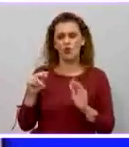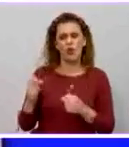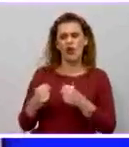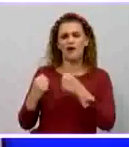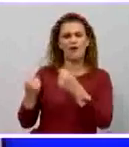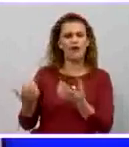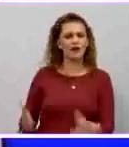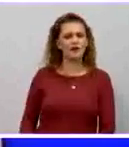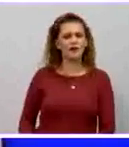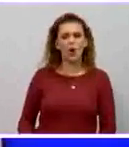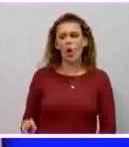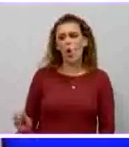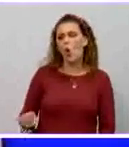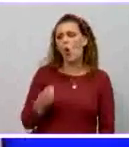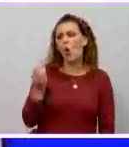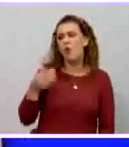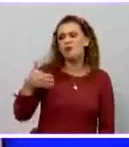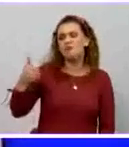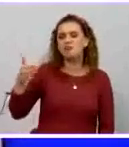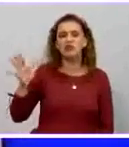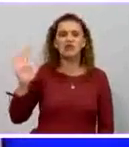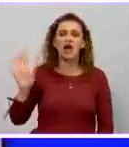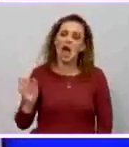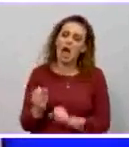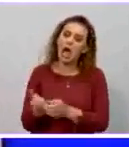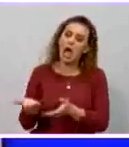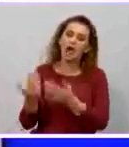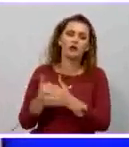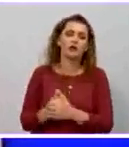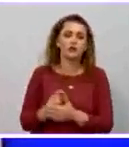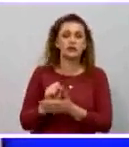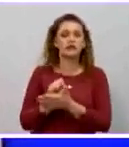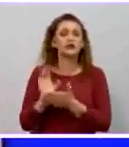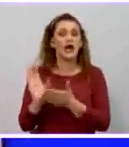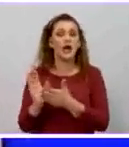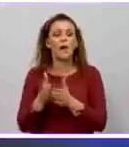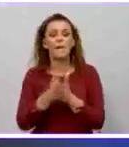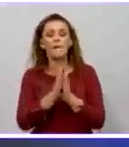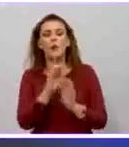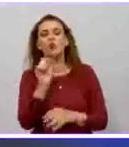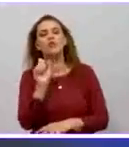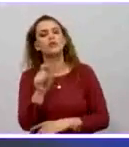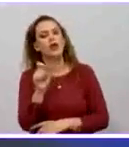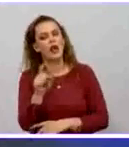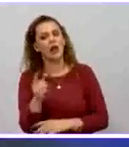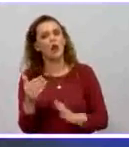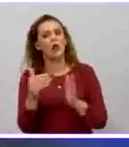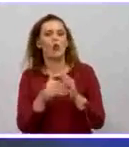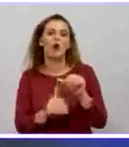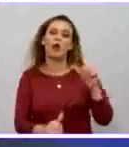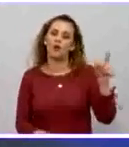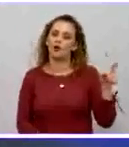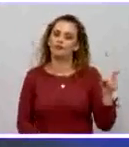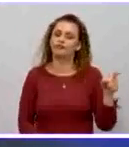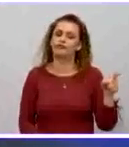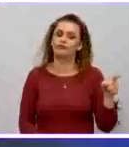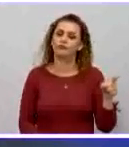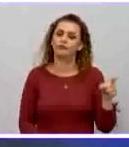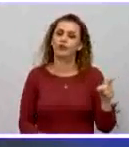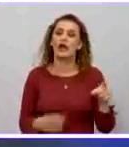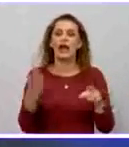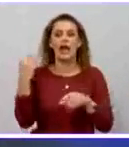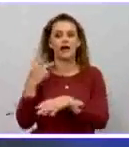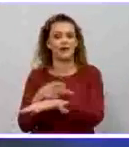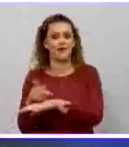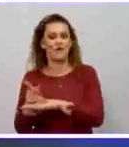refuerzos. No, no. Eran juveniles que más bien, era como, bácamelos. Yo creo que San Carlos está pidiendo un delantero que iba a regresar a la liga. Y que estaba en el